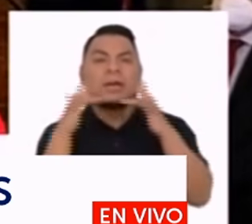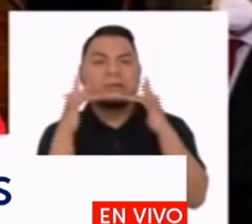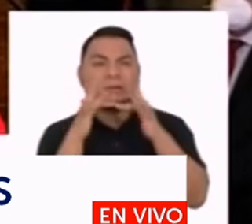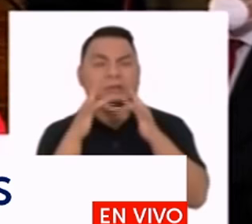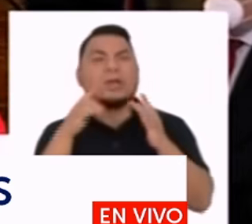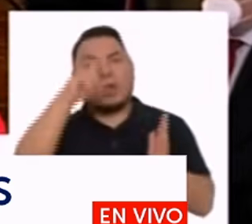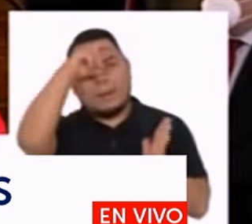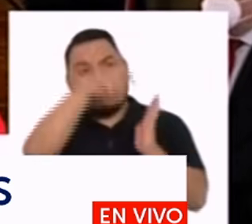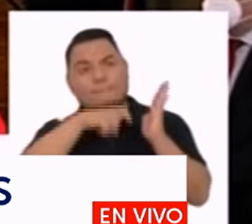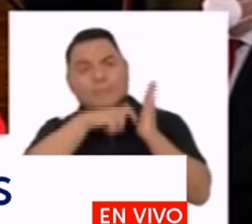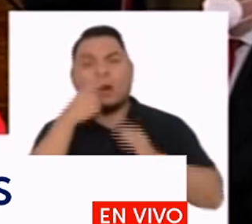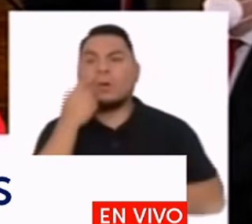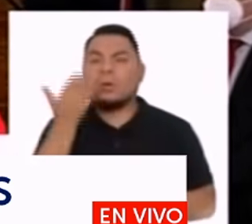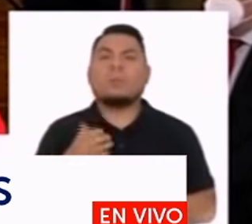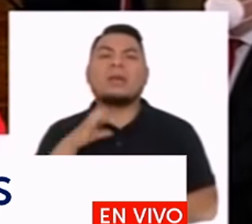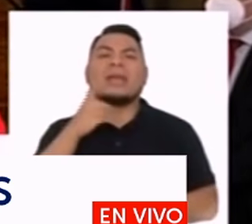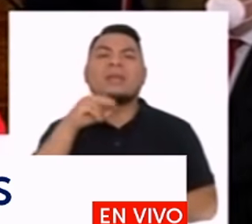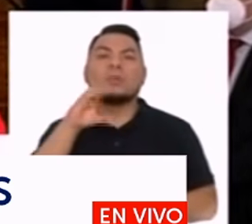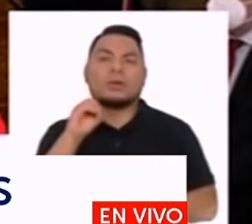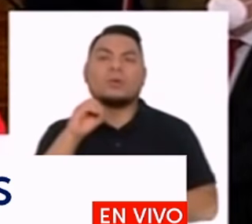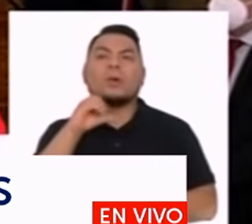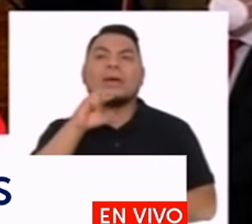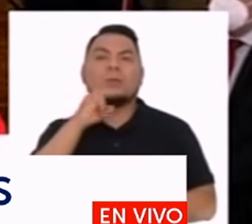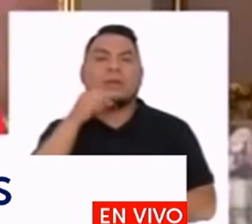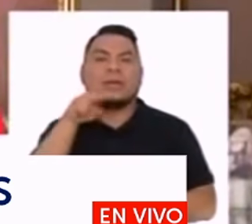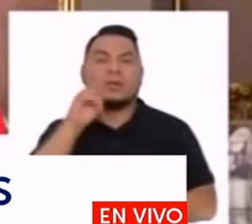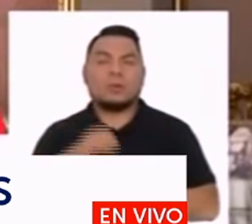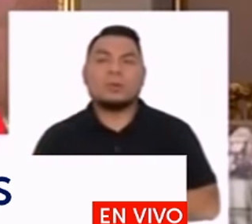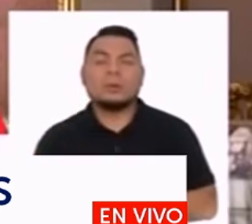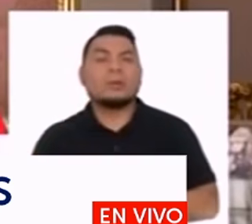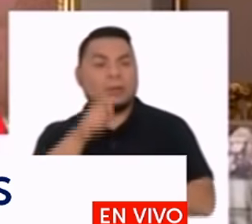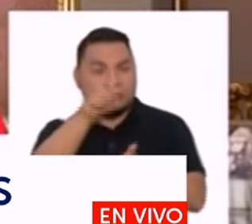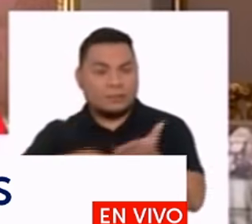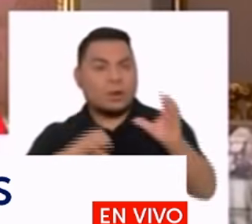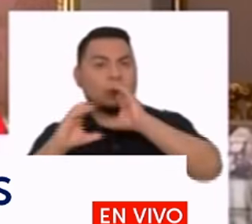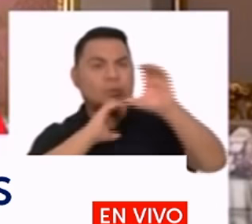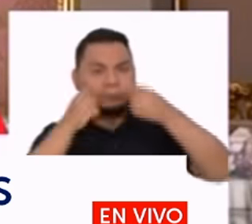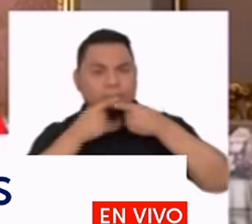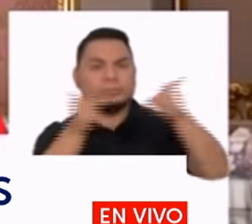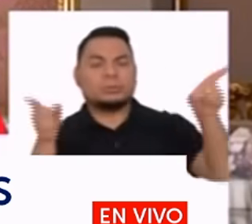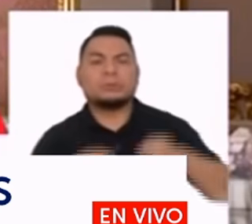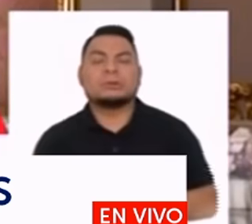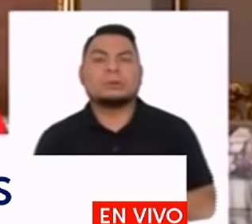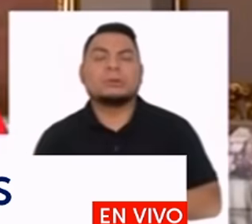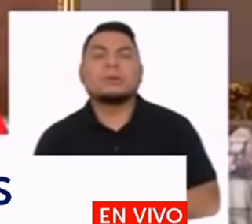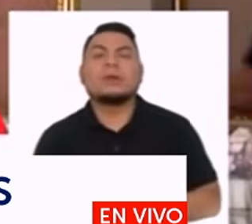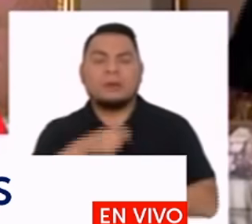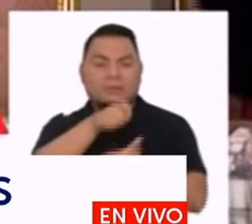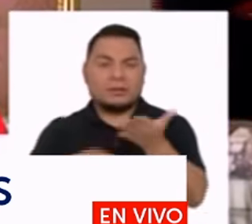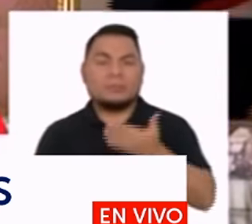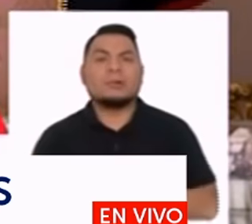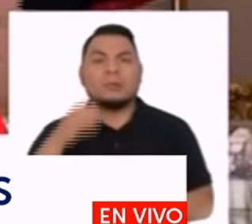y Minas al señor Eduardo Eugenio González Toro. Regístrese, comuníquese y publíquese.